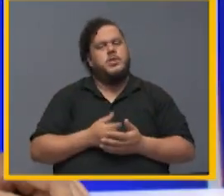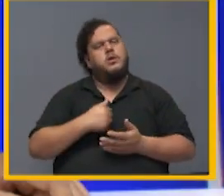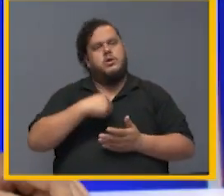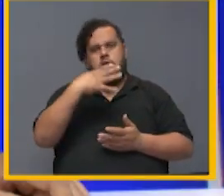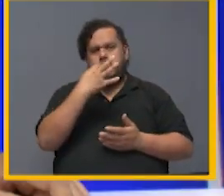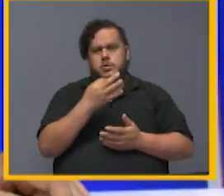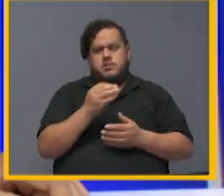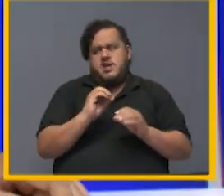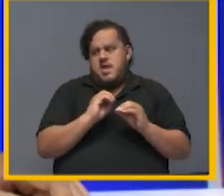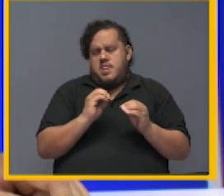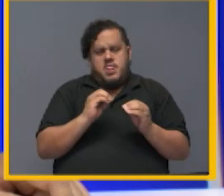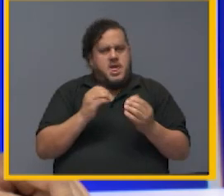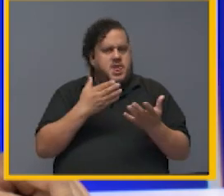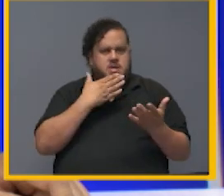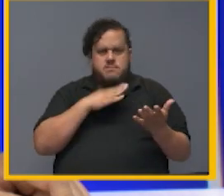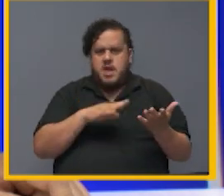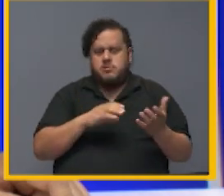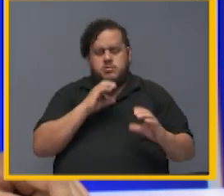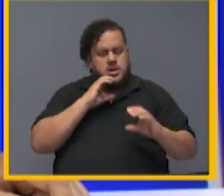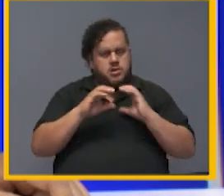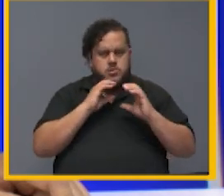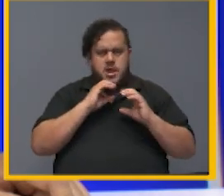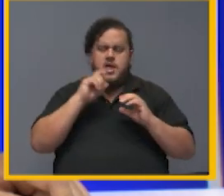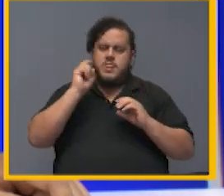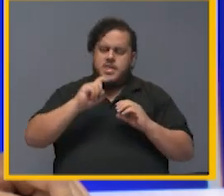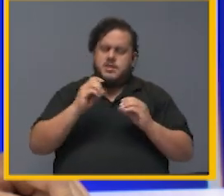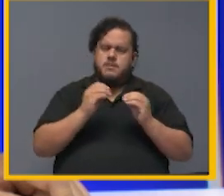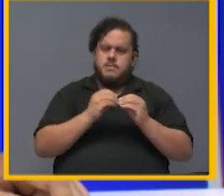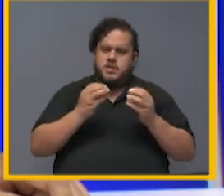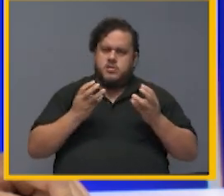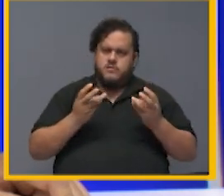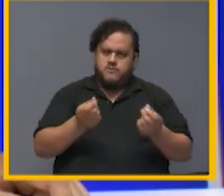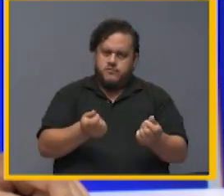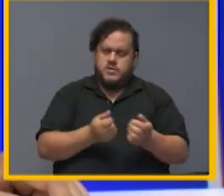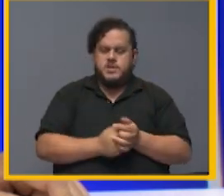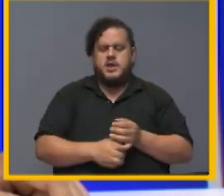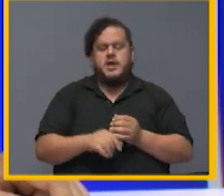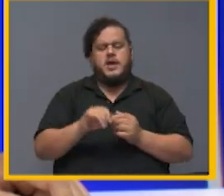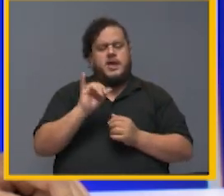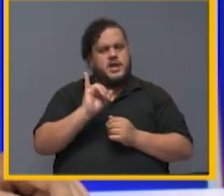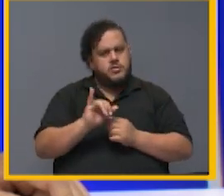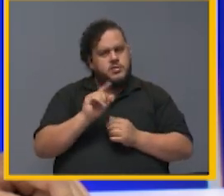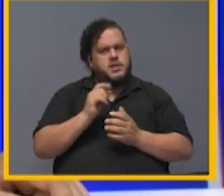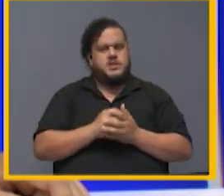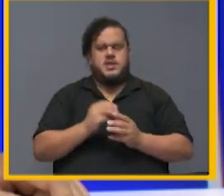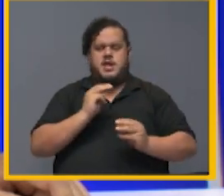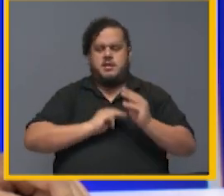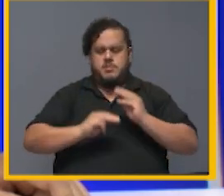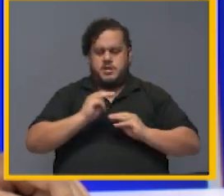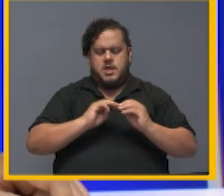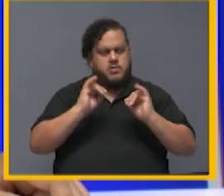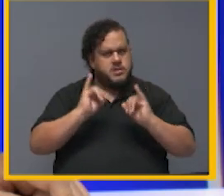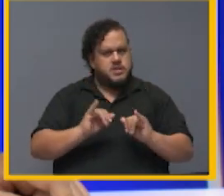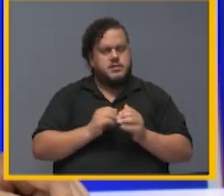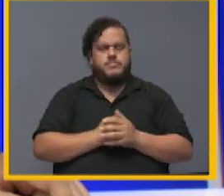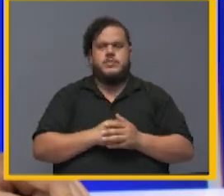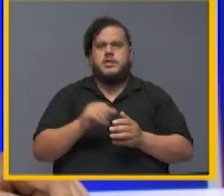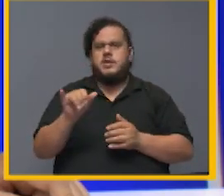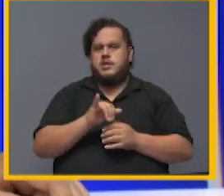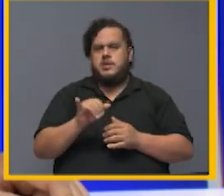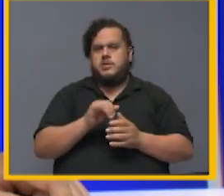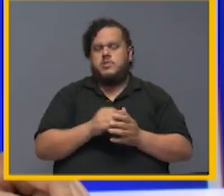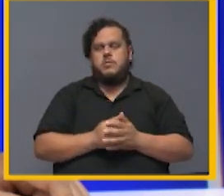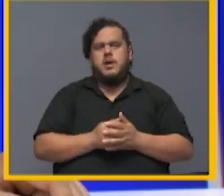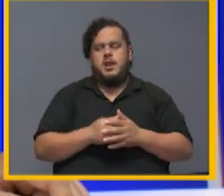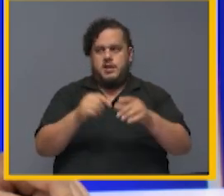que no hay nada de malo. No, la comunicación tiene que ser más fluida. Esto es así y el mercado es así. Igual el famoso rollo